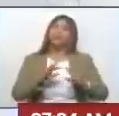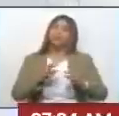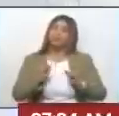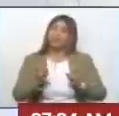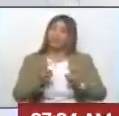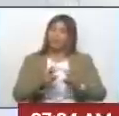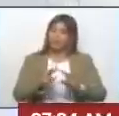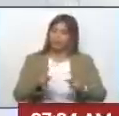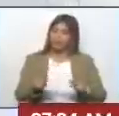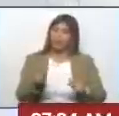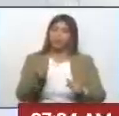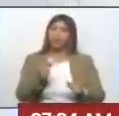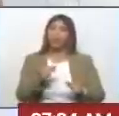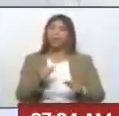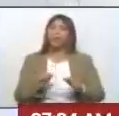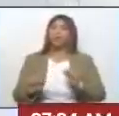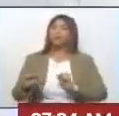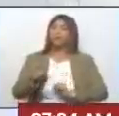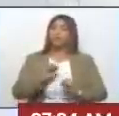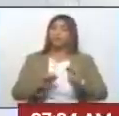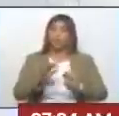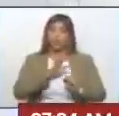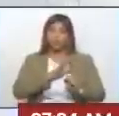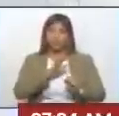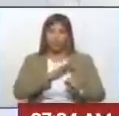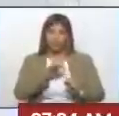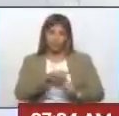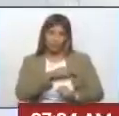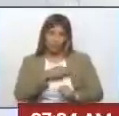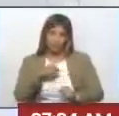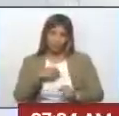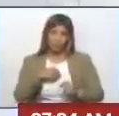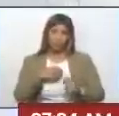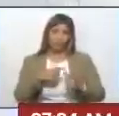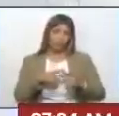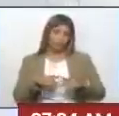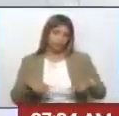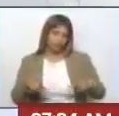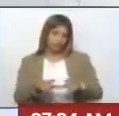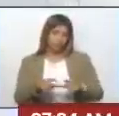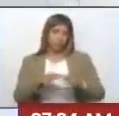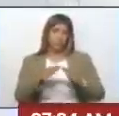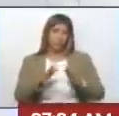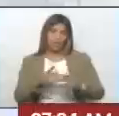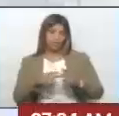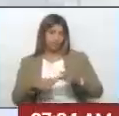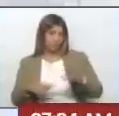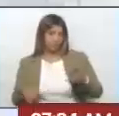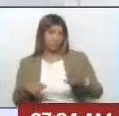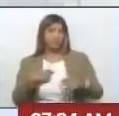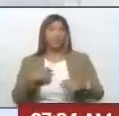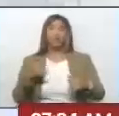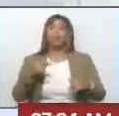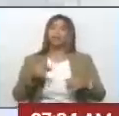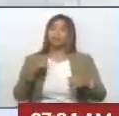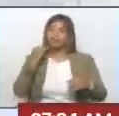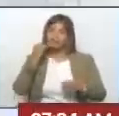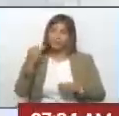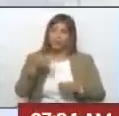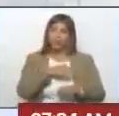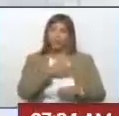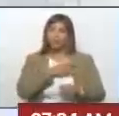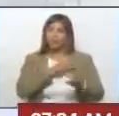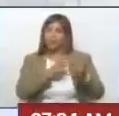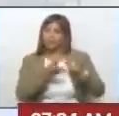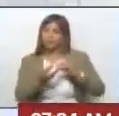la protección de nuestros bienes en el orden interno y en el exterior. Además, la iniciativa desde la universidad de adaptarse a la